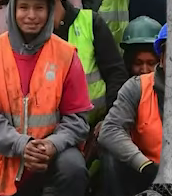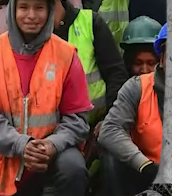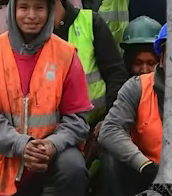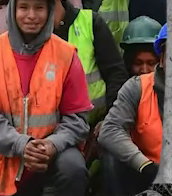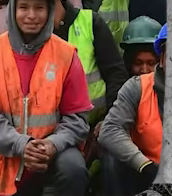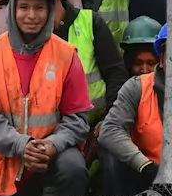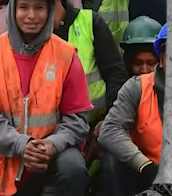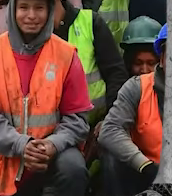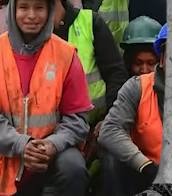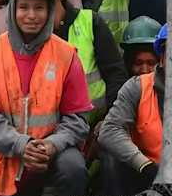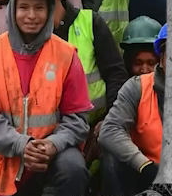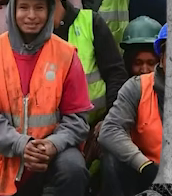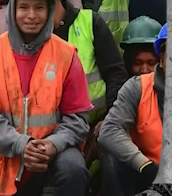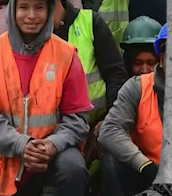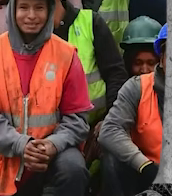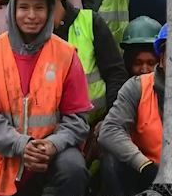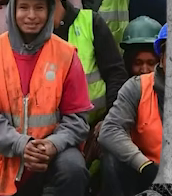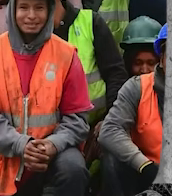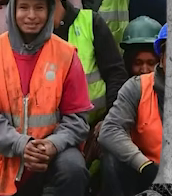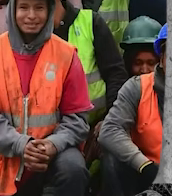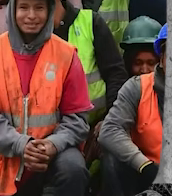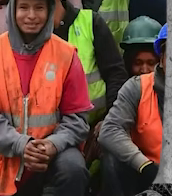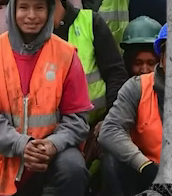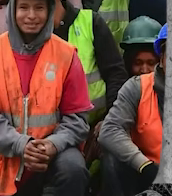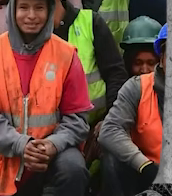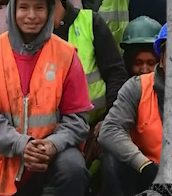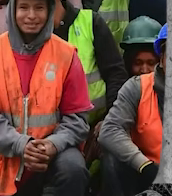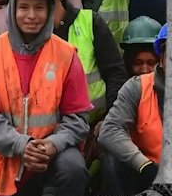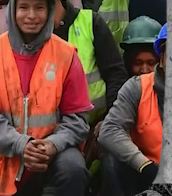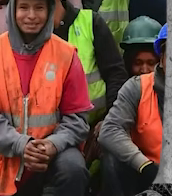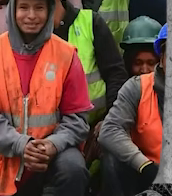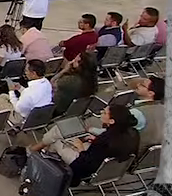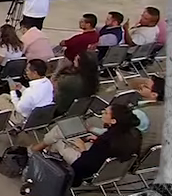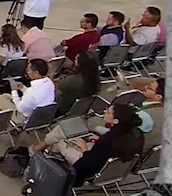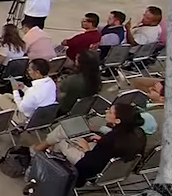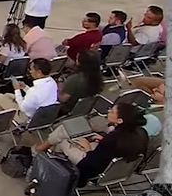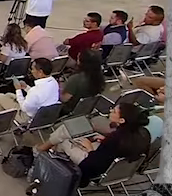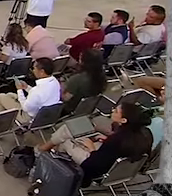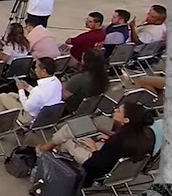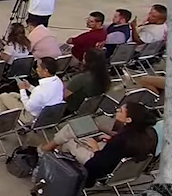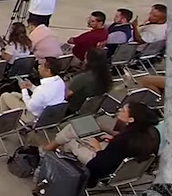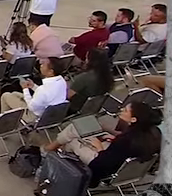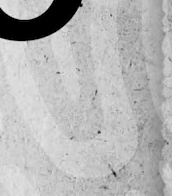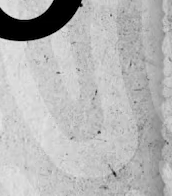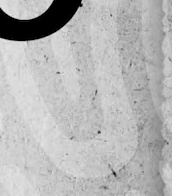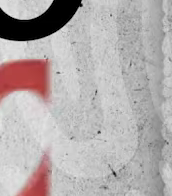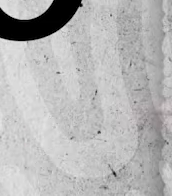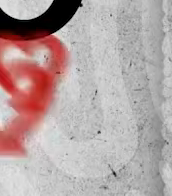casco azul, digo, rosa. Eso es